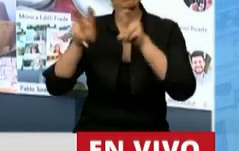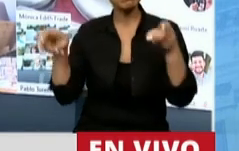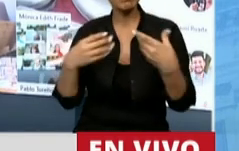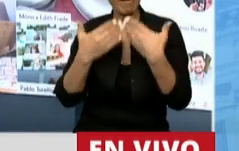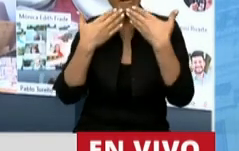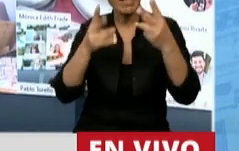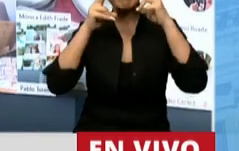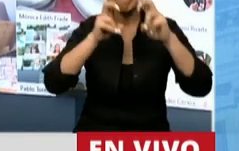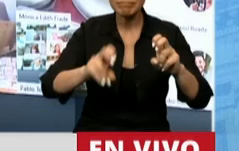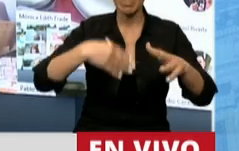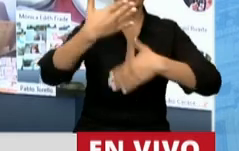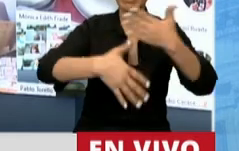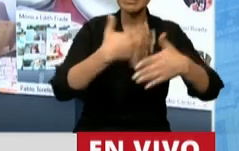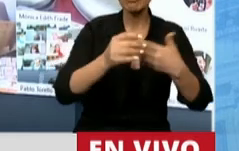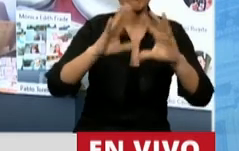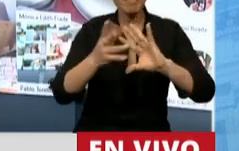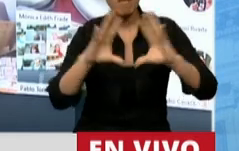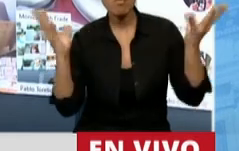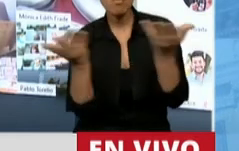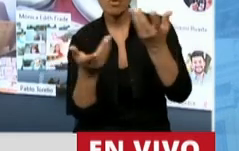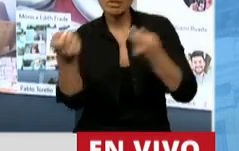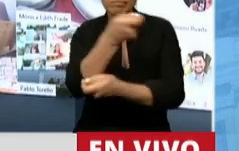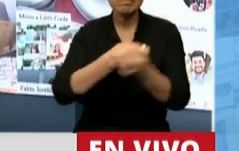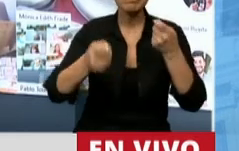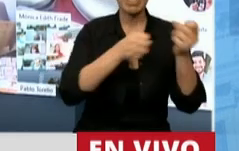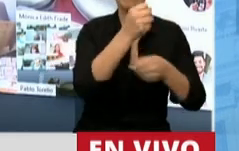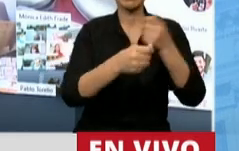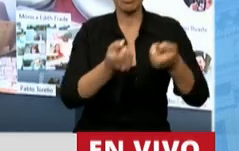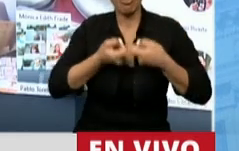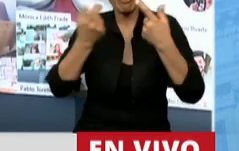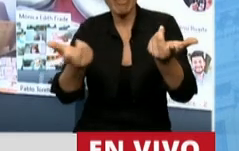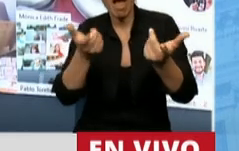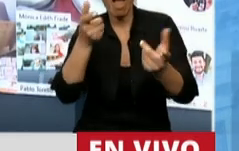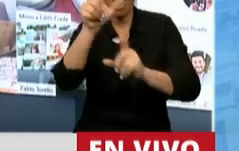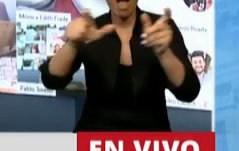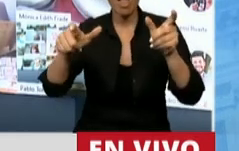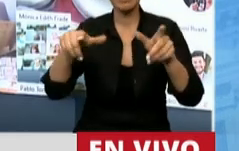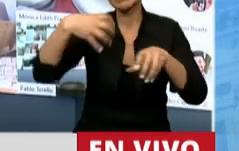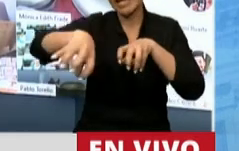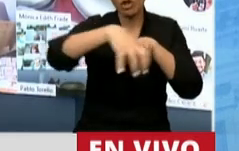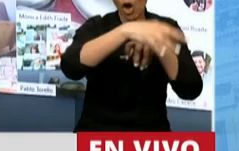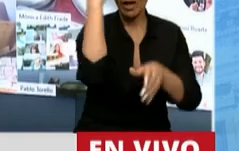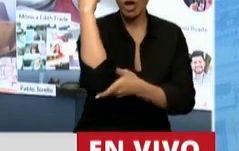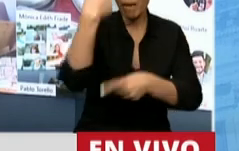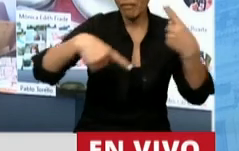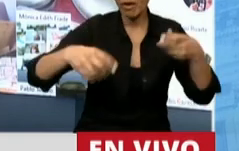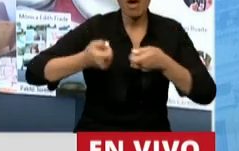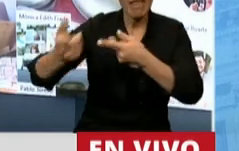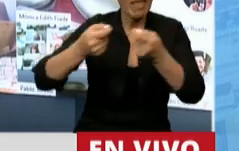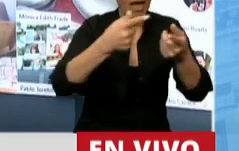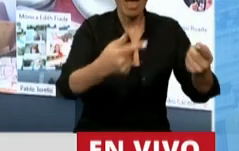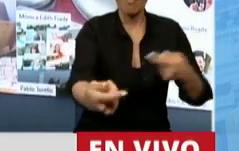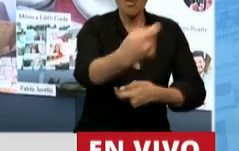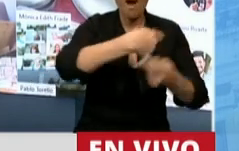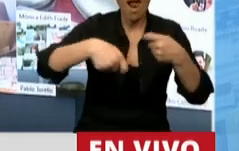la investigación y desarrollo y del mundo empresario le dan al resto de la economía como